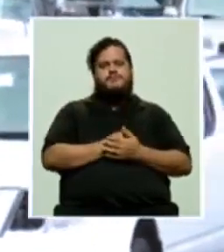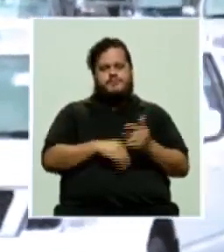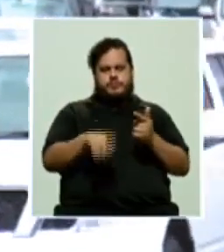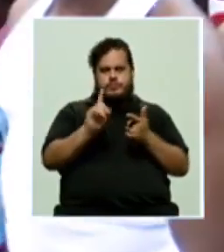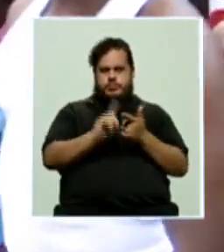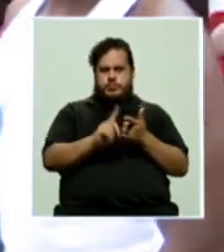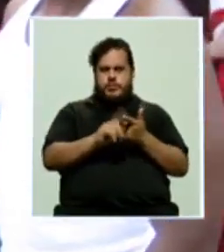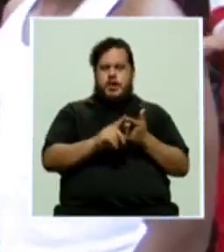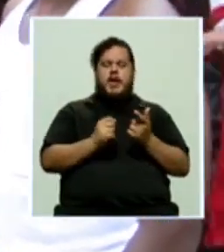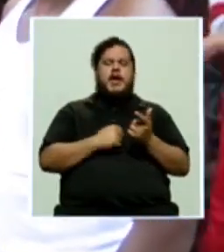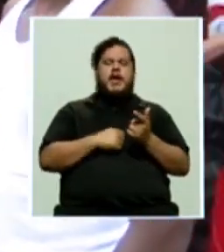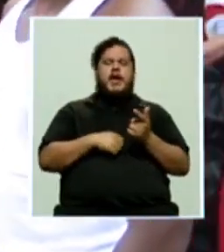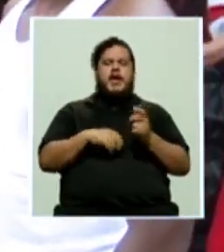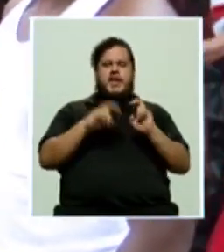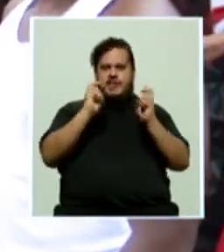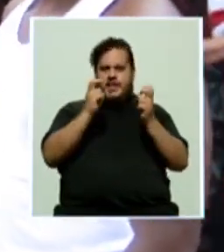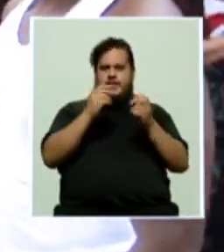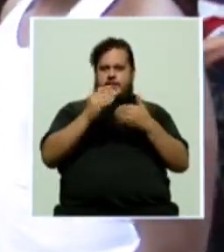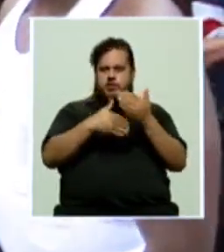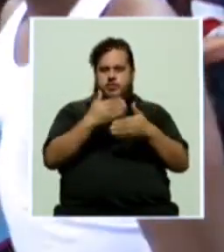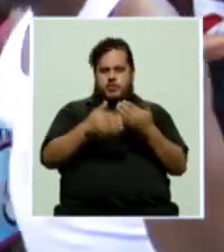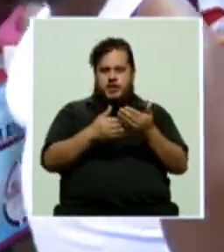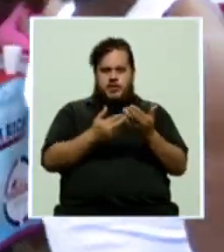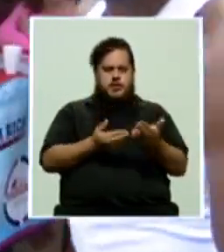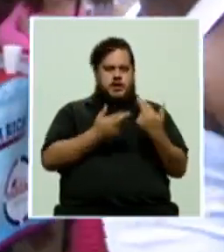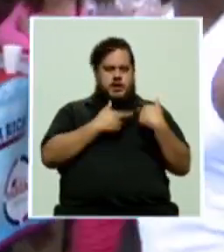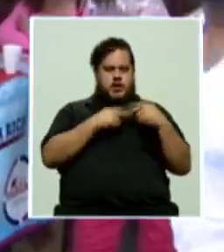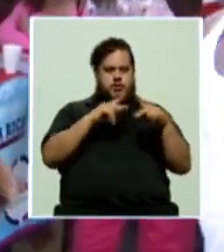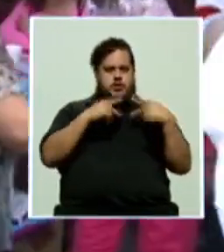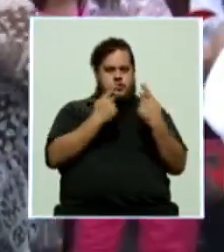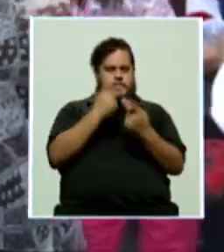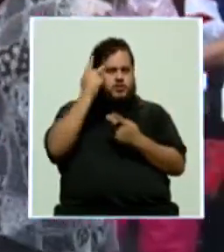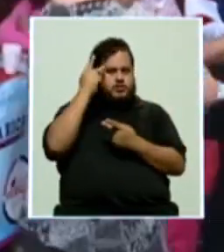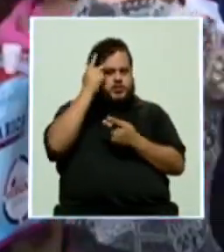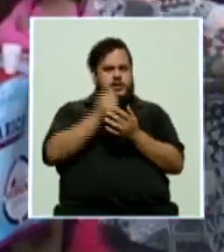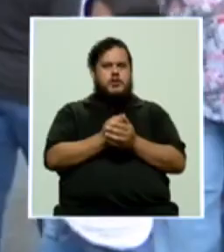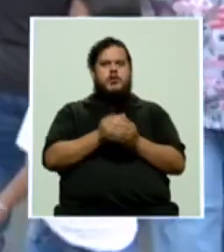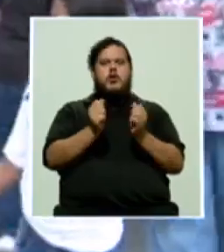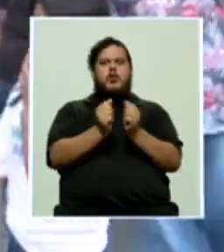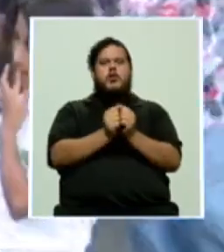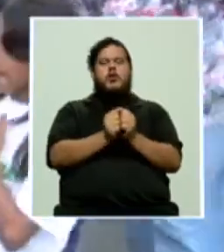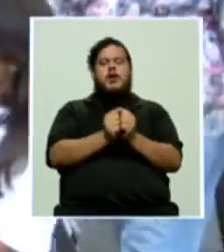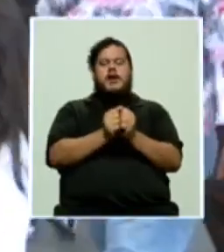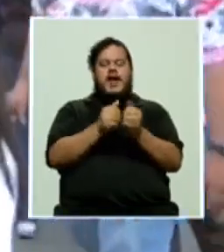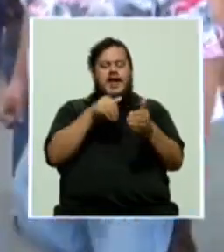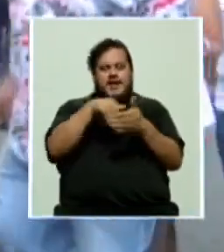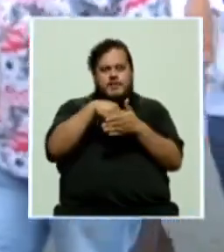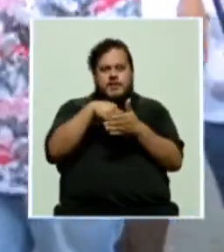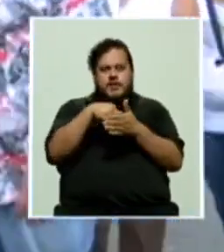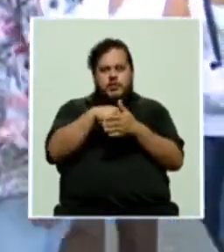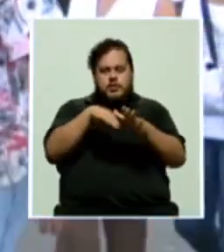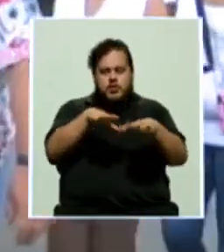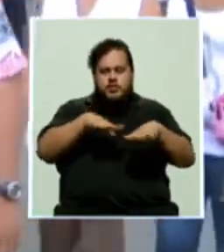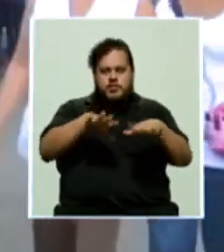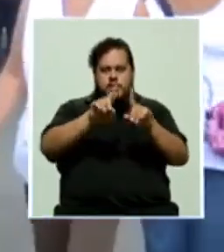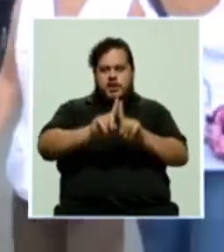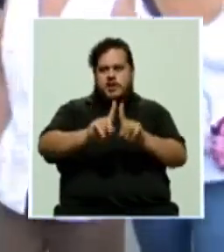También resuelve temas de los procesos internos de los partidos, entendiendo que con la limitación de los espacios y el distanciamiento